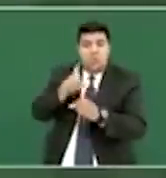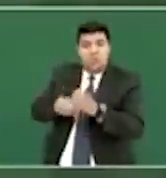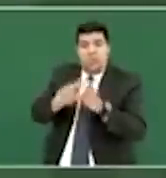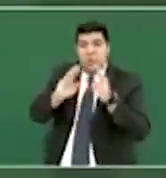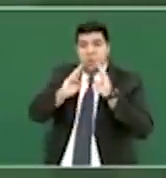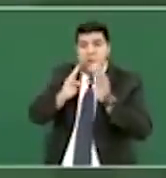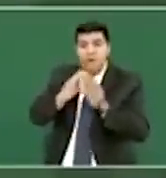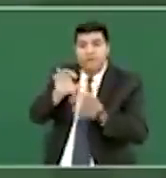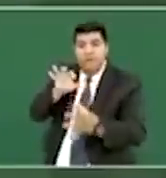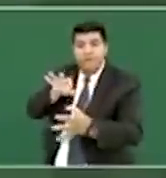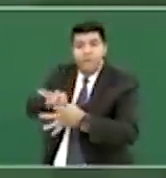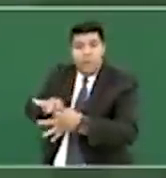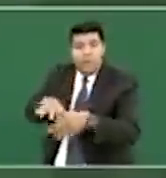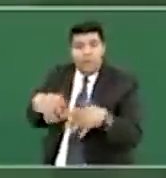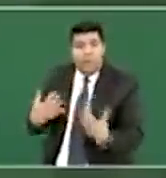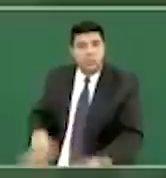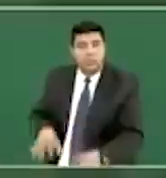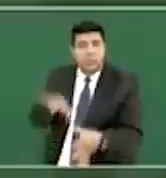ilícitas,